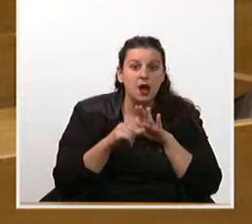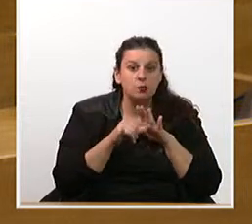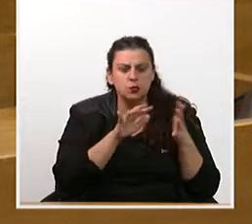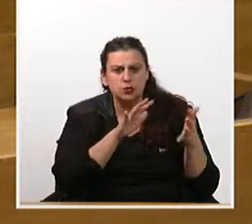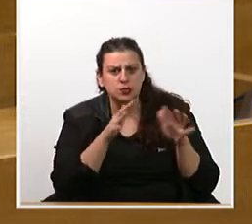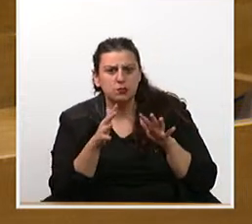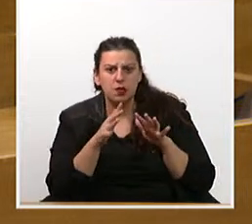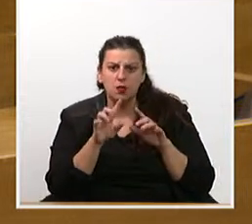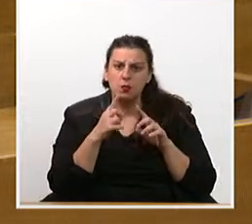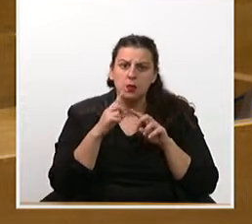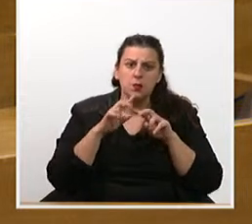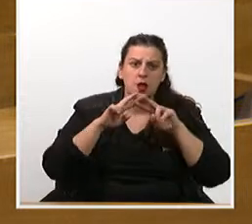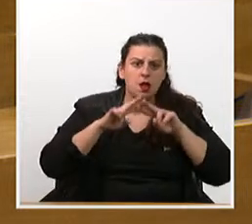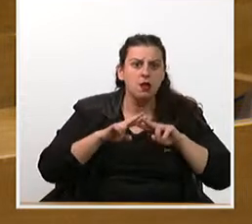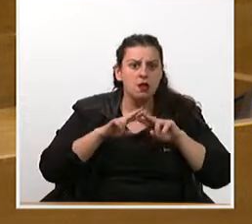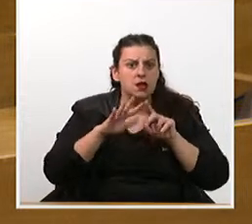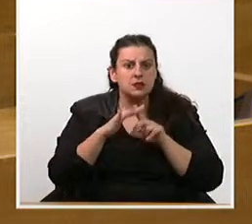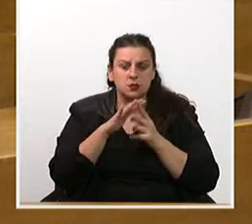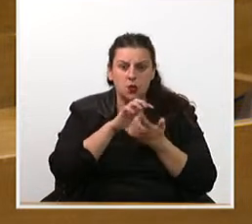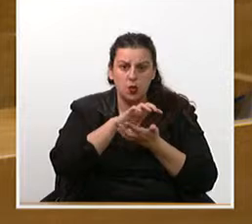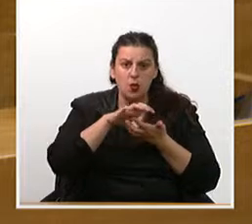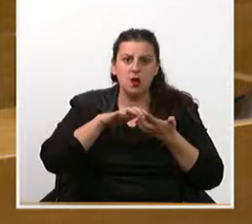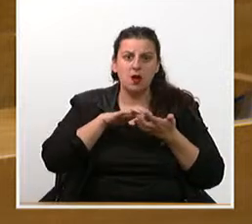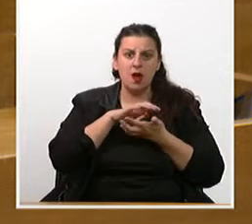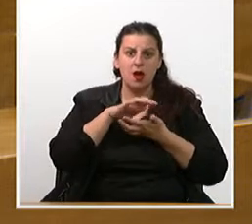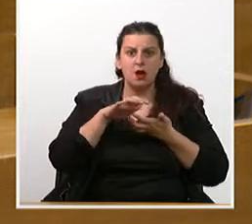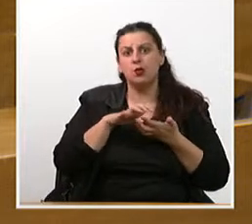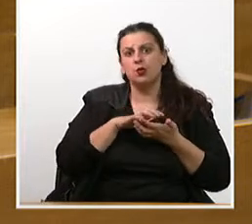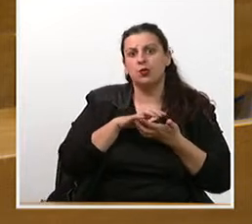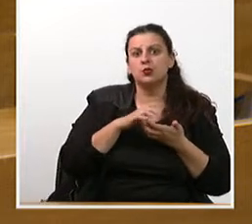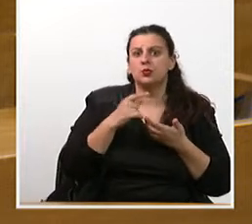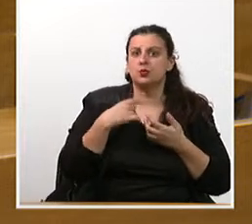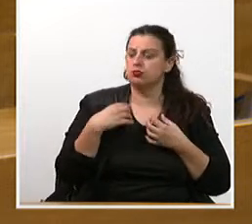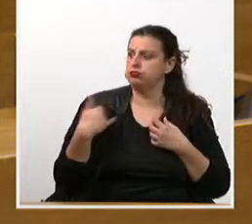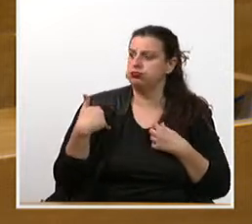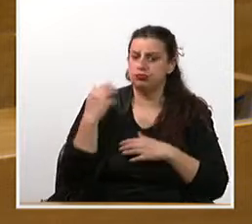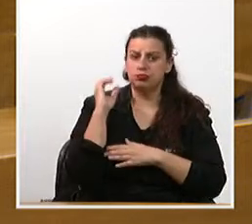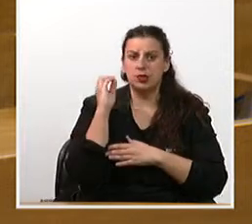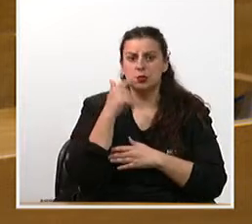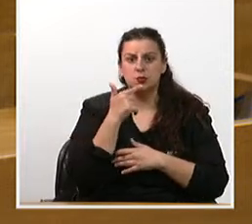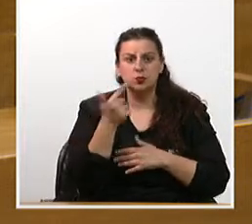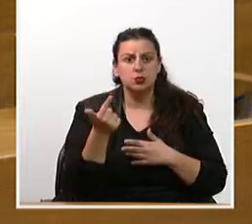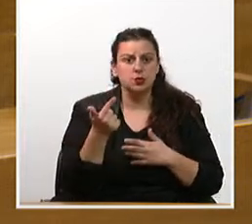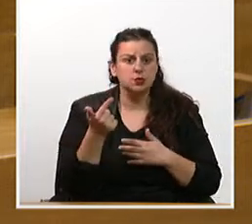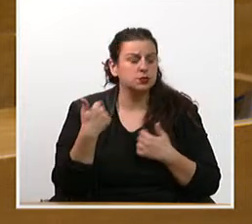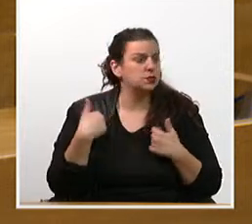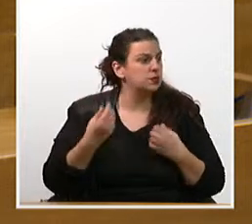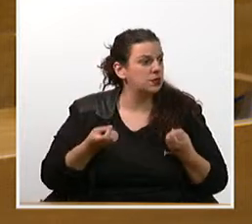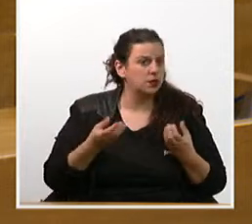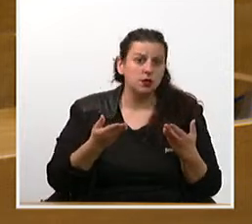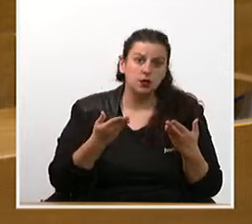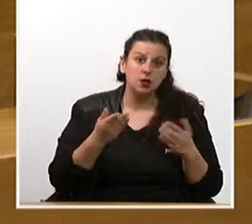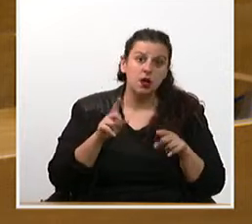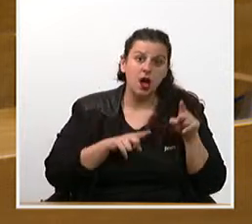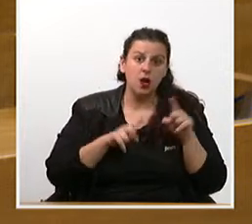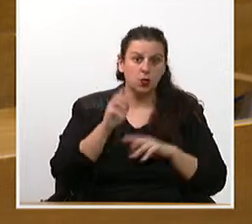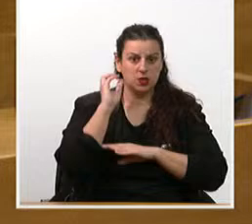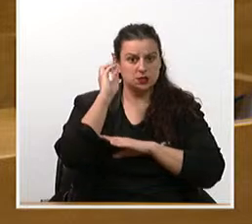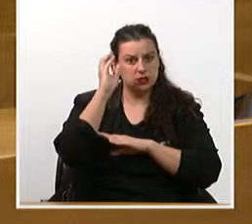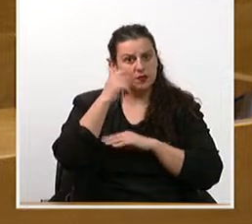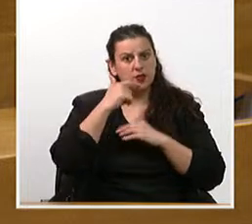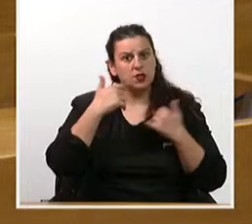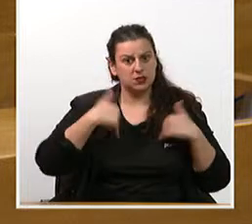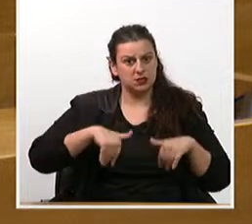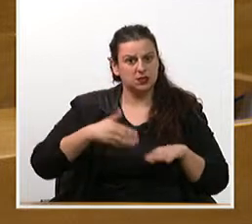radiografía quizás del caos que ya hemos adelantado usted ha adelantado en su discurso y hemos adelantado en alguna de nuestras intervenciones